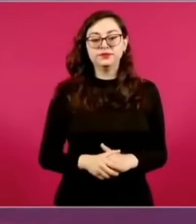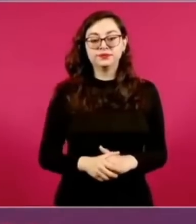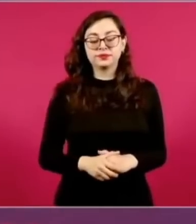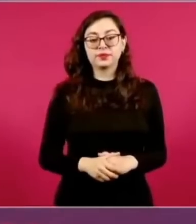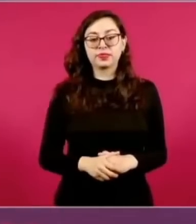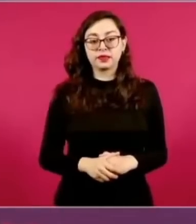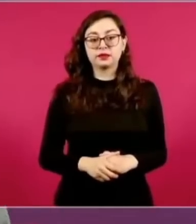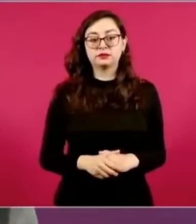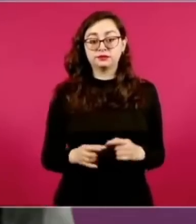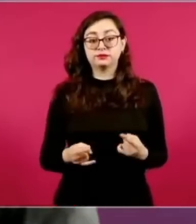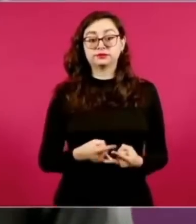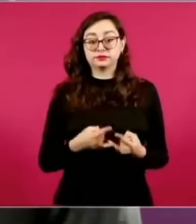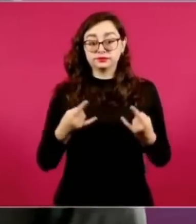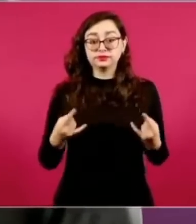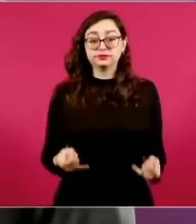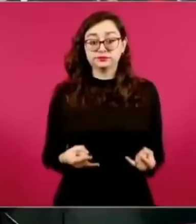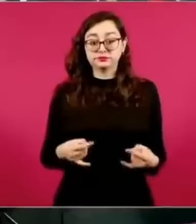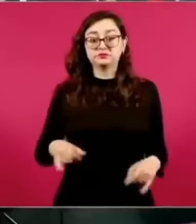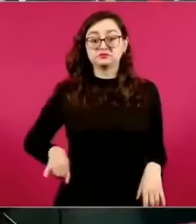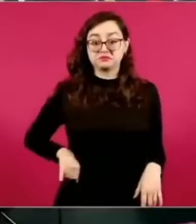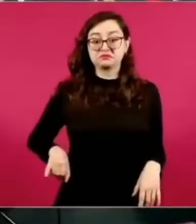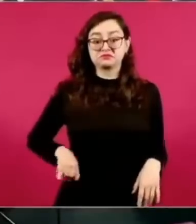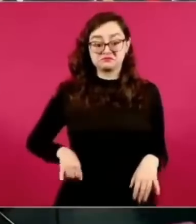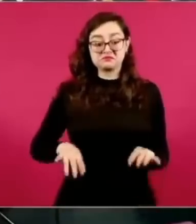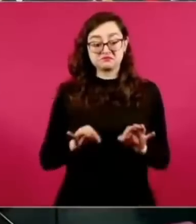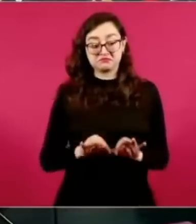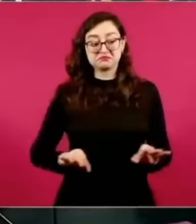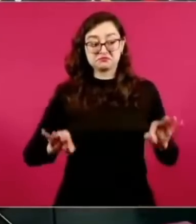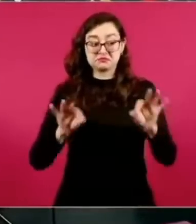Es una historia importante. Él decide irse